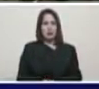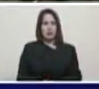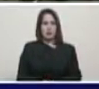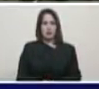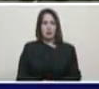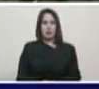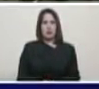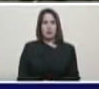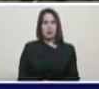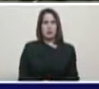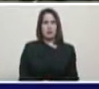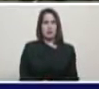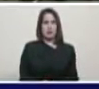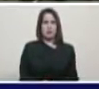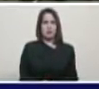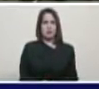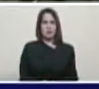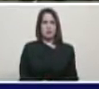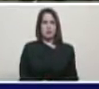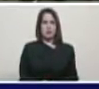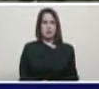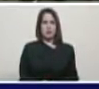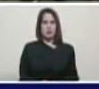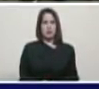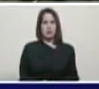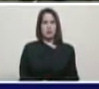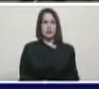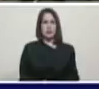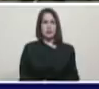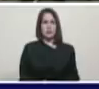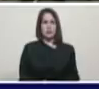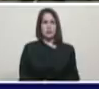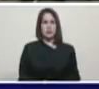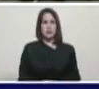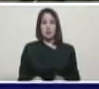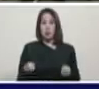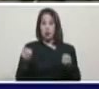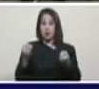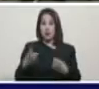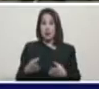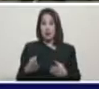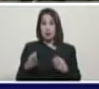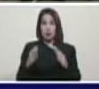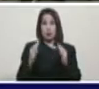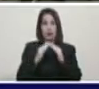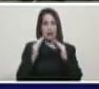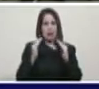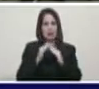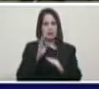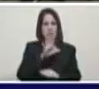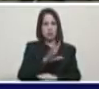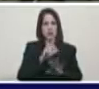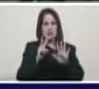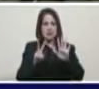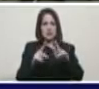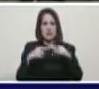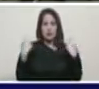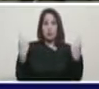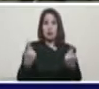la República belarus estamos entregando viviendas de 57 Met